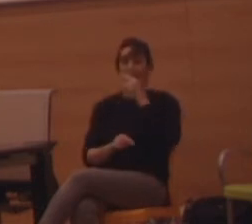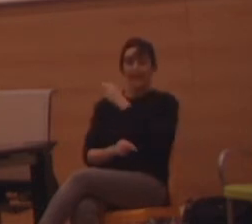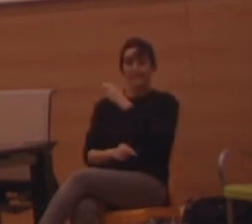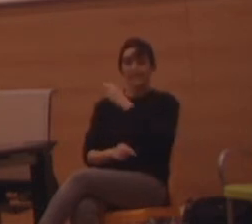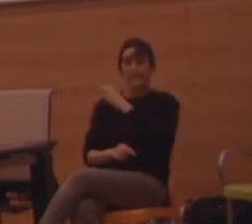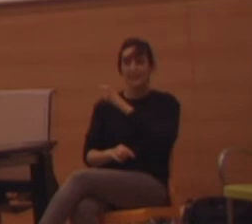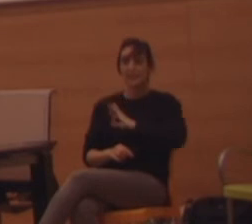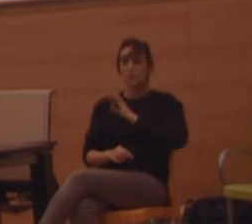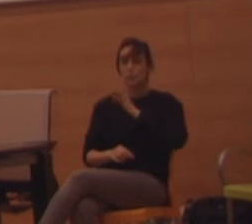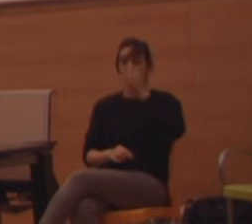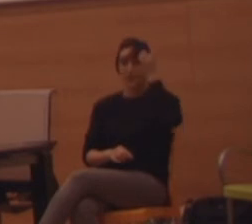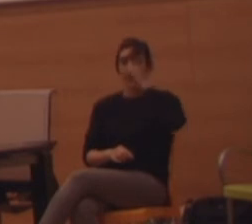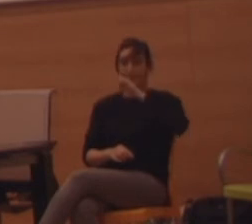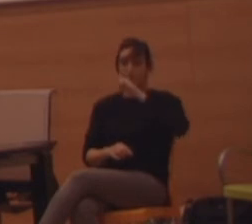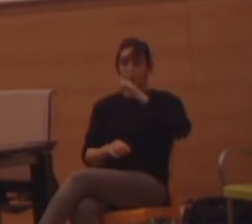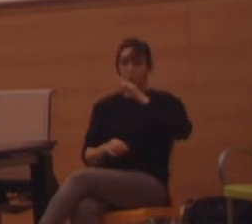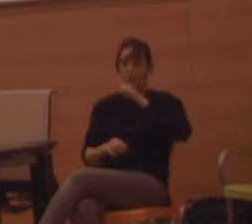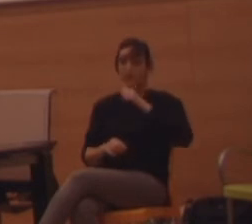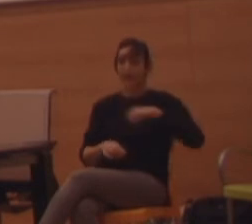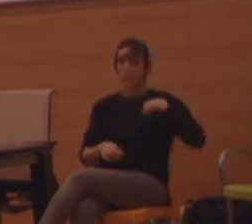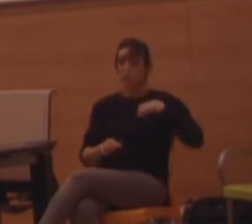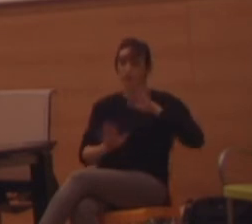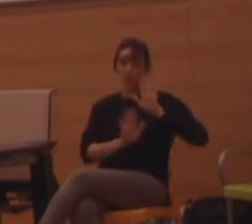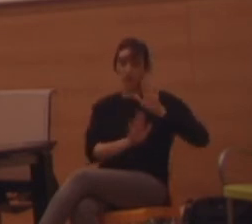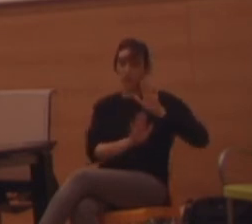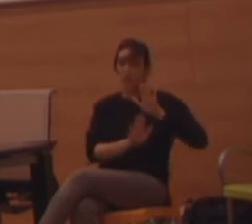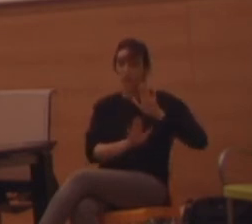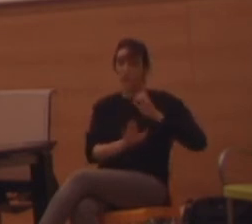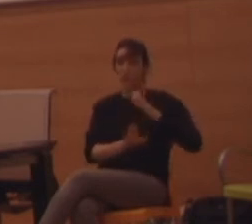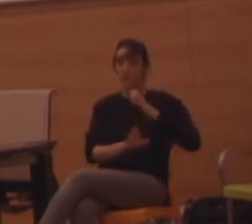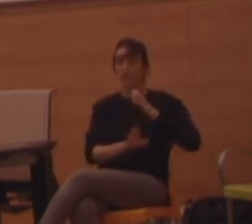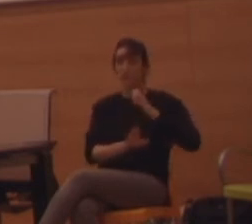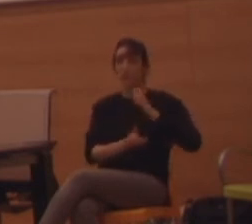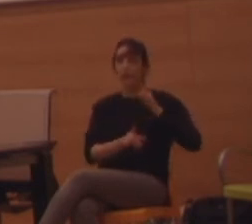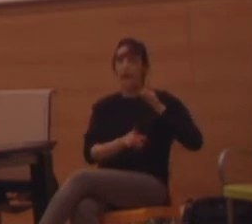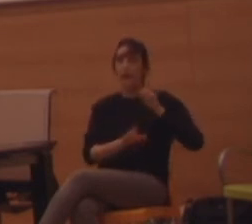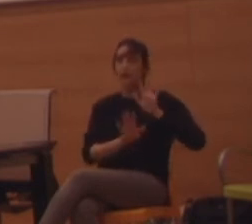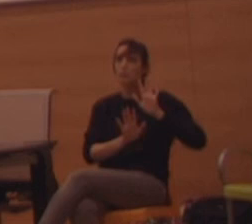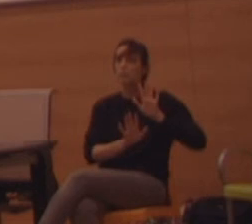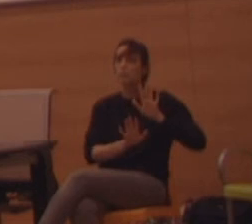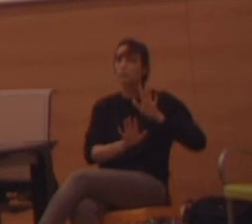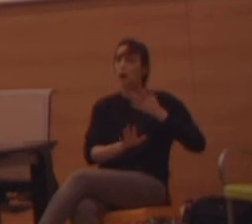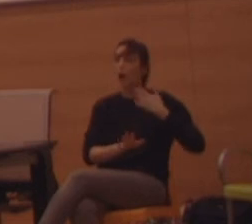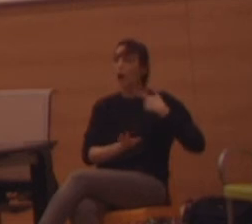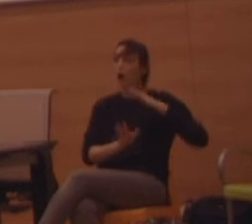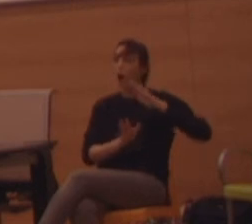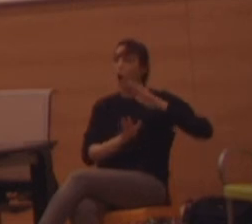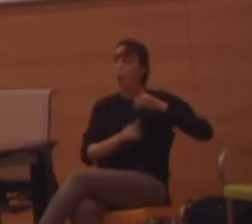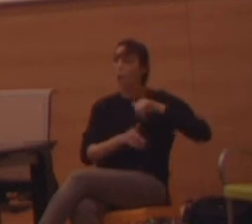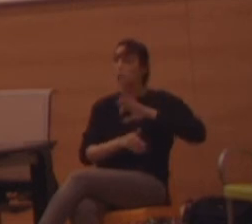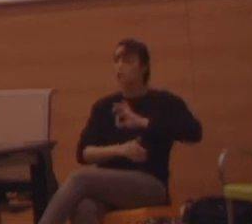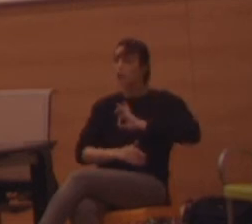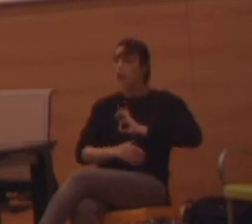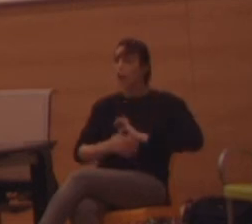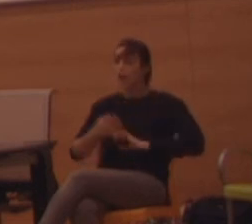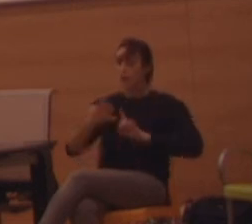paciente que ingresó con un pie en esas circunstancias. Él nos ingresó a últimos de enero por ahí, decía